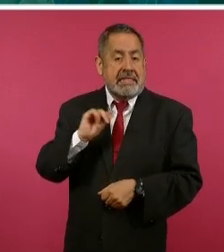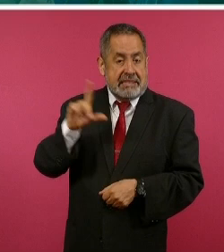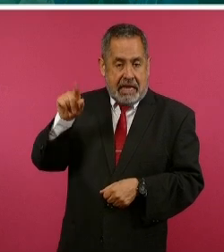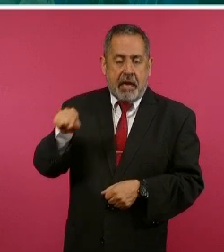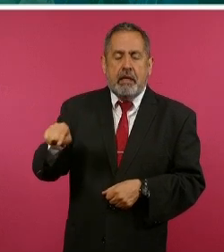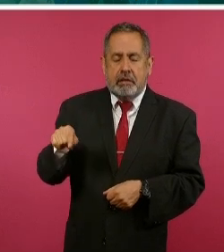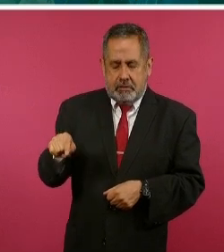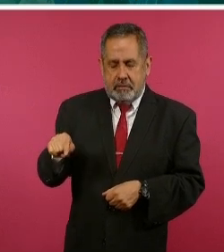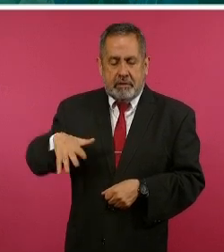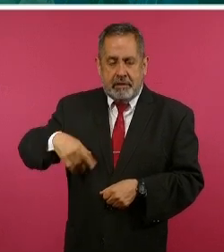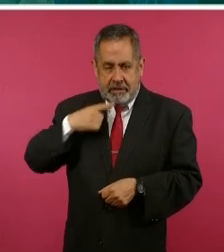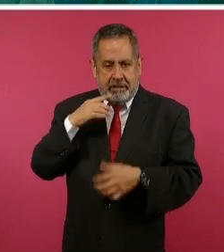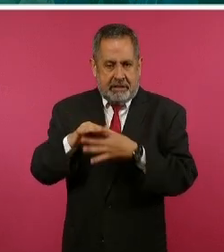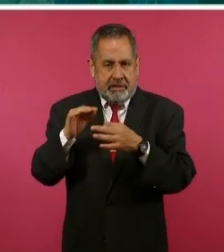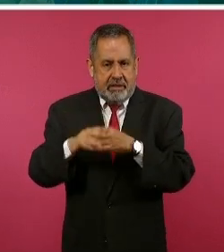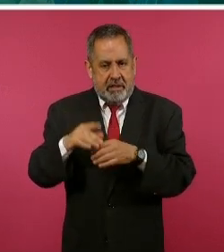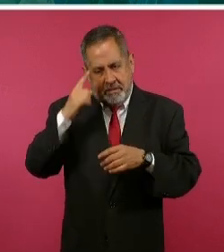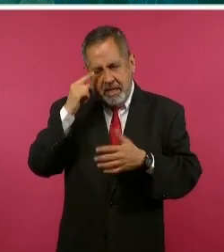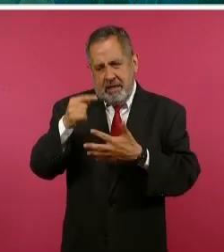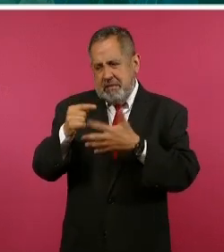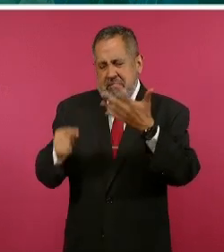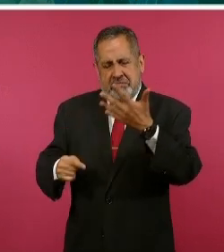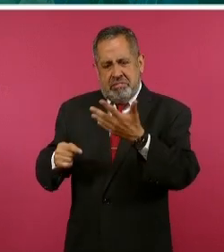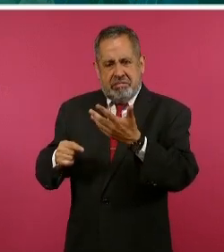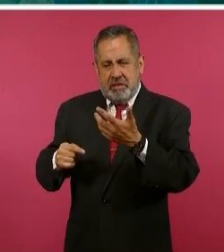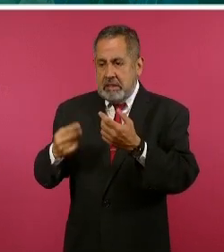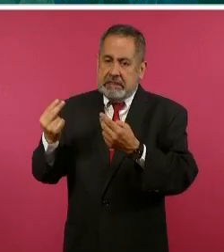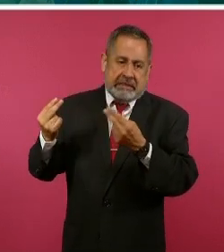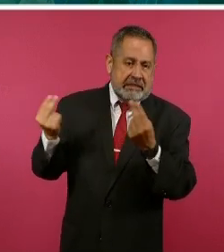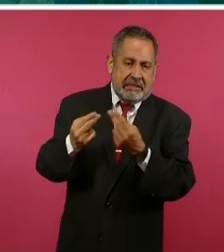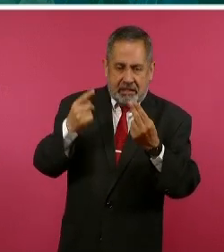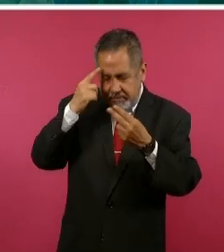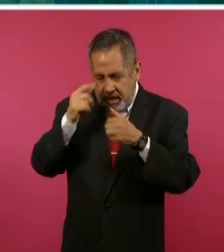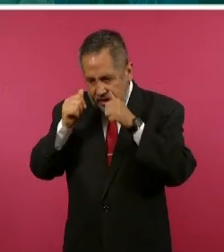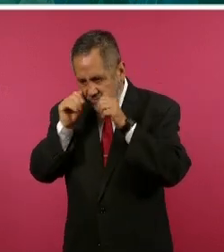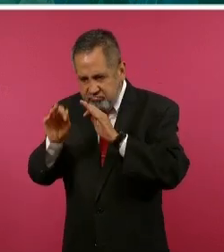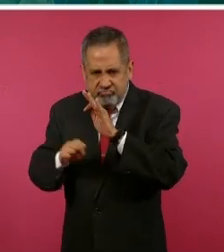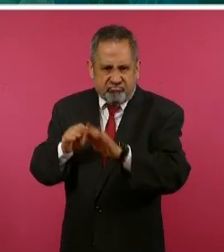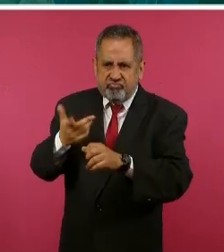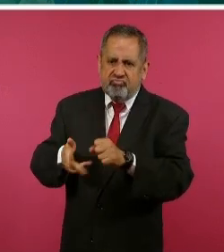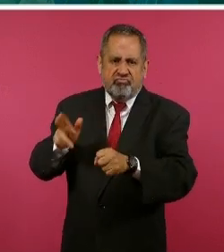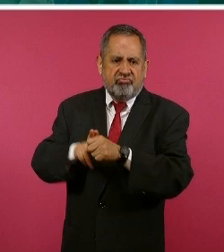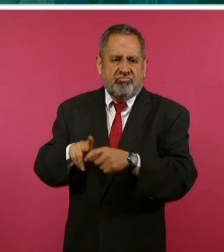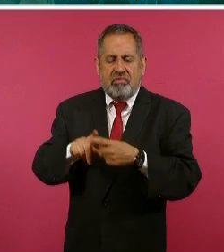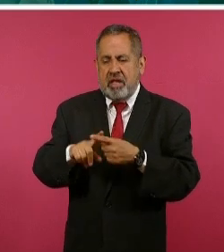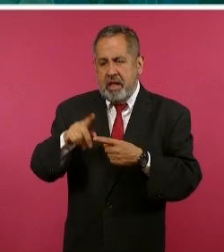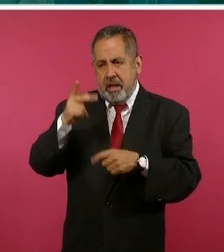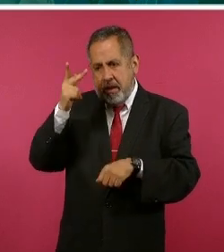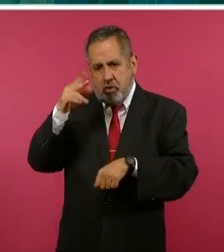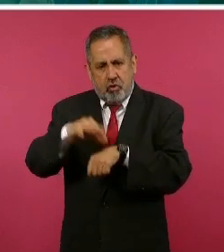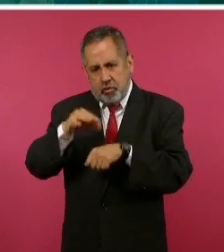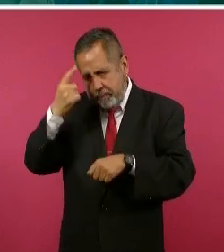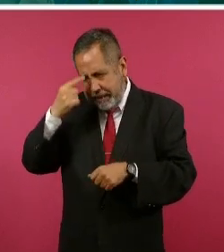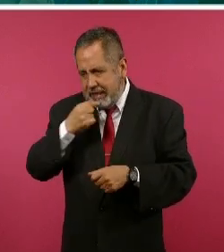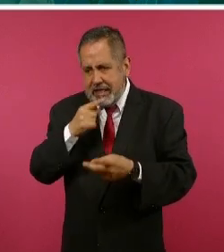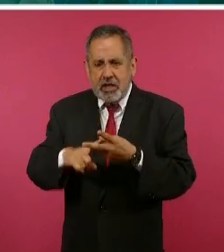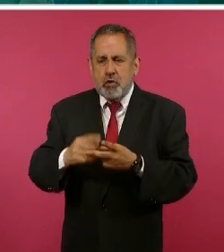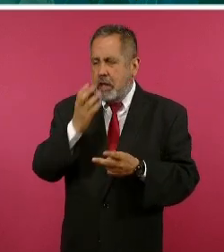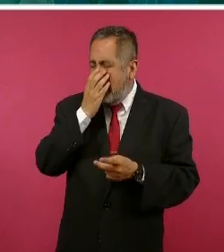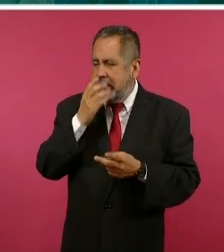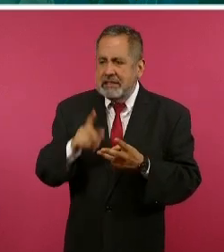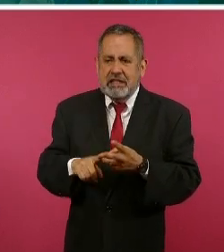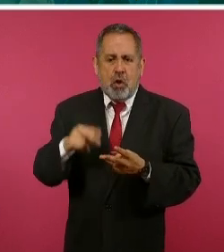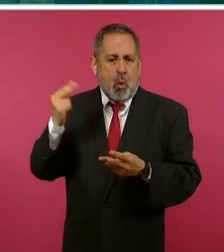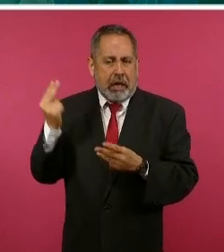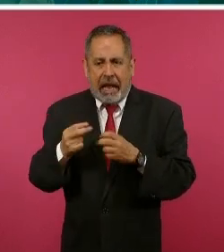como lo decíamos, de especialidades troncales indispensables para la atención, ginecología, pediatría, cirugía, anestesia, urgencias